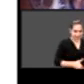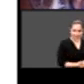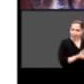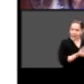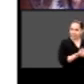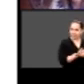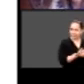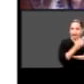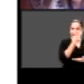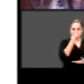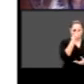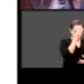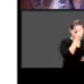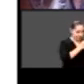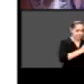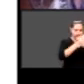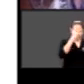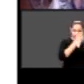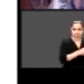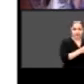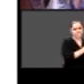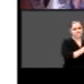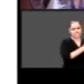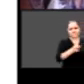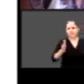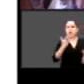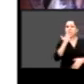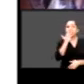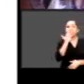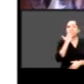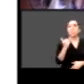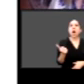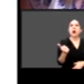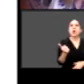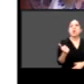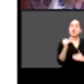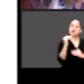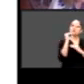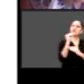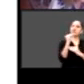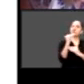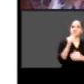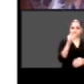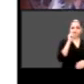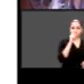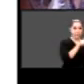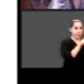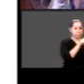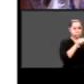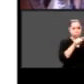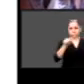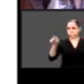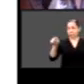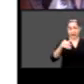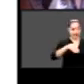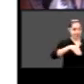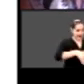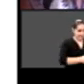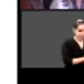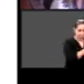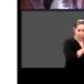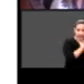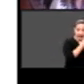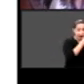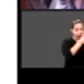confinado a un periodo específico de la vida hasta hace no mucho era muy común pensar que uno